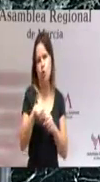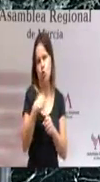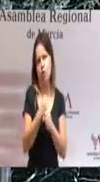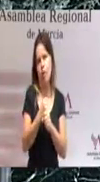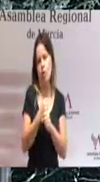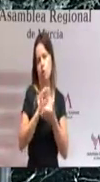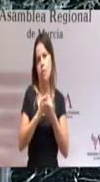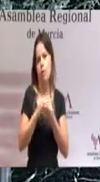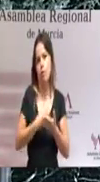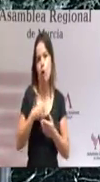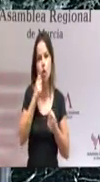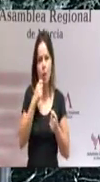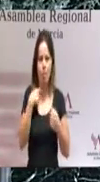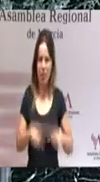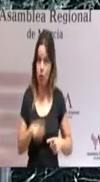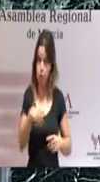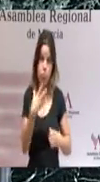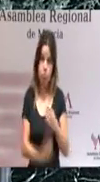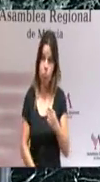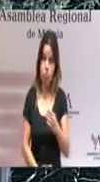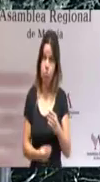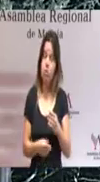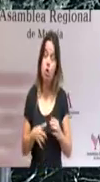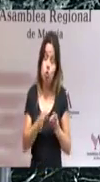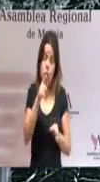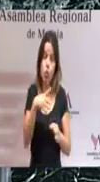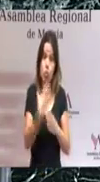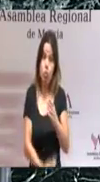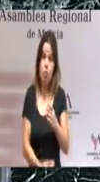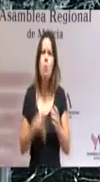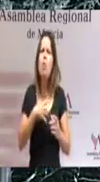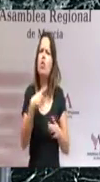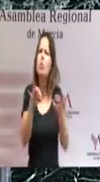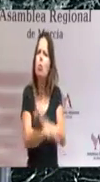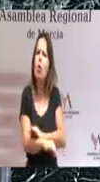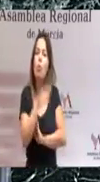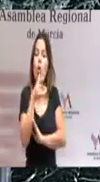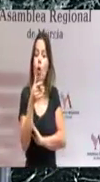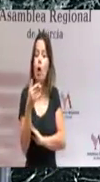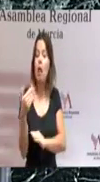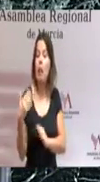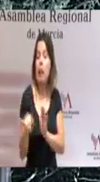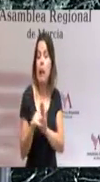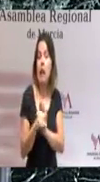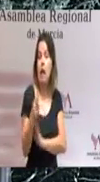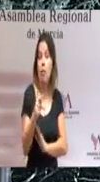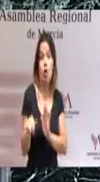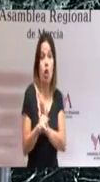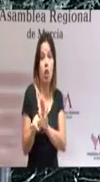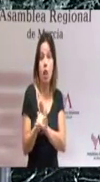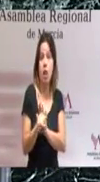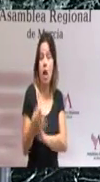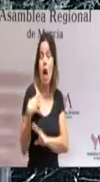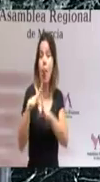Salud. Se equivoca, ¿eh? Afortunadamente se equivoca. Pero a lo mejor está confundido, porque a muy pocos kilómetros de aquí,